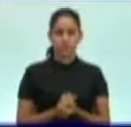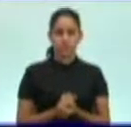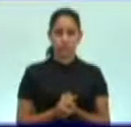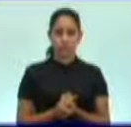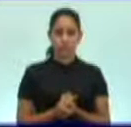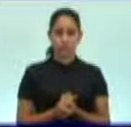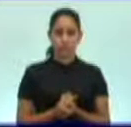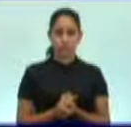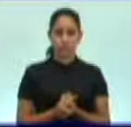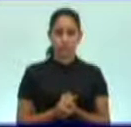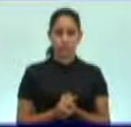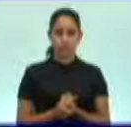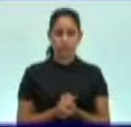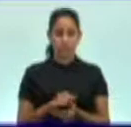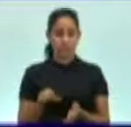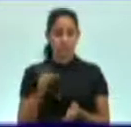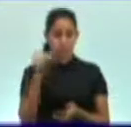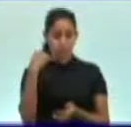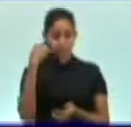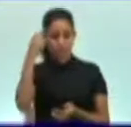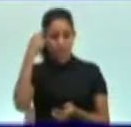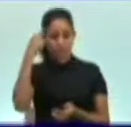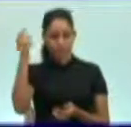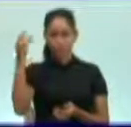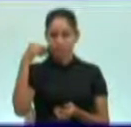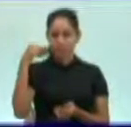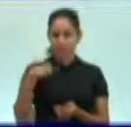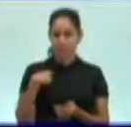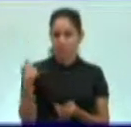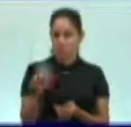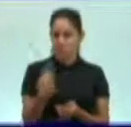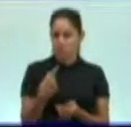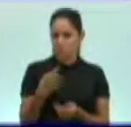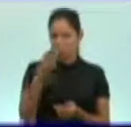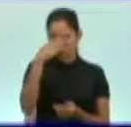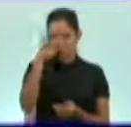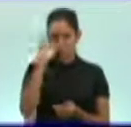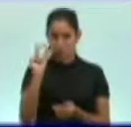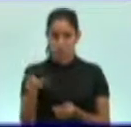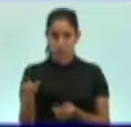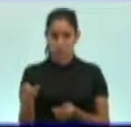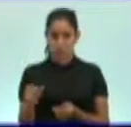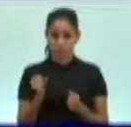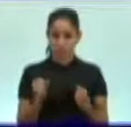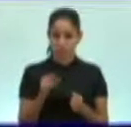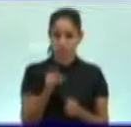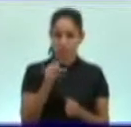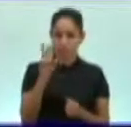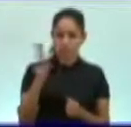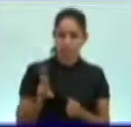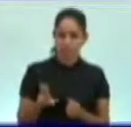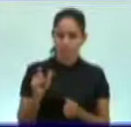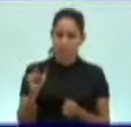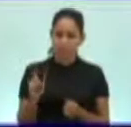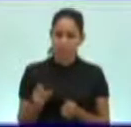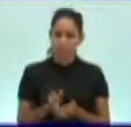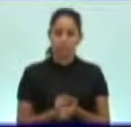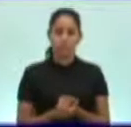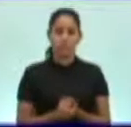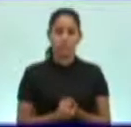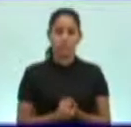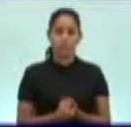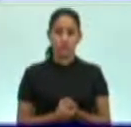emancipadoras. Así pensamos los cubanos que hemos fortalecido estos valores y transmitido